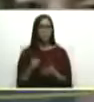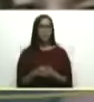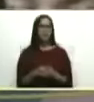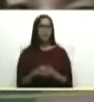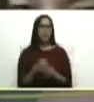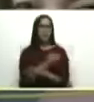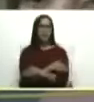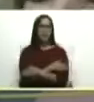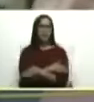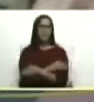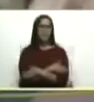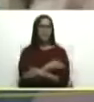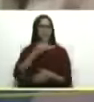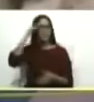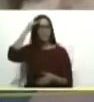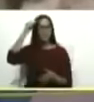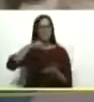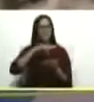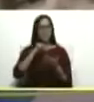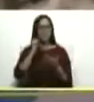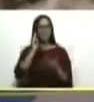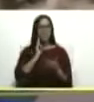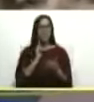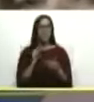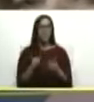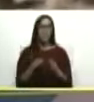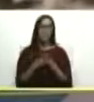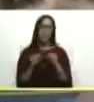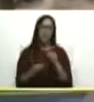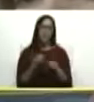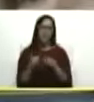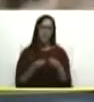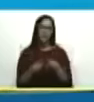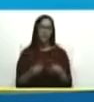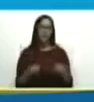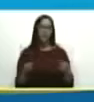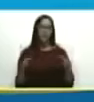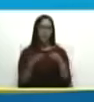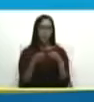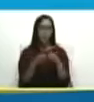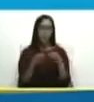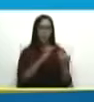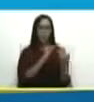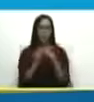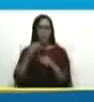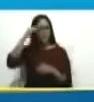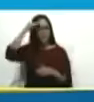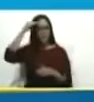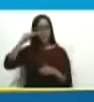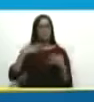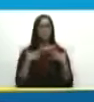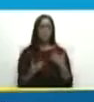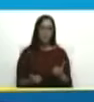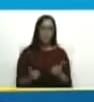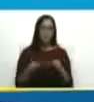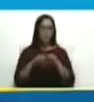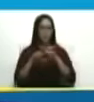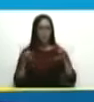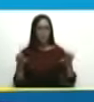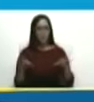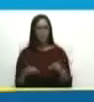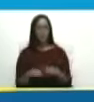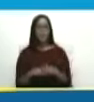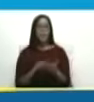felicito a la Fuerza Armada Nacional Bolivariana por todo lo que ha hecho con las brigadas comunitarias militares en salud, en educación,